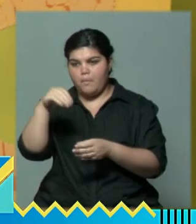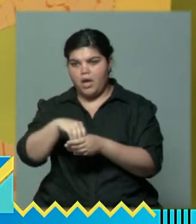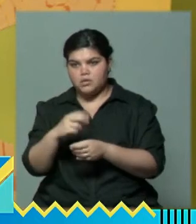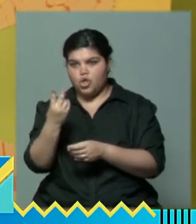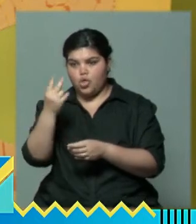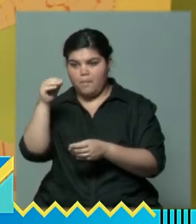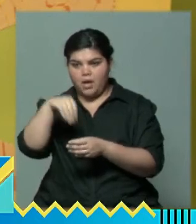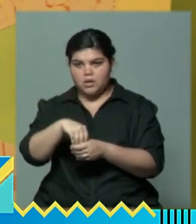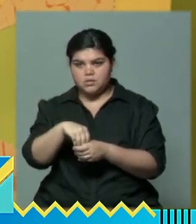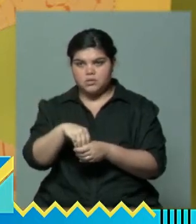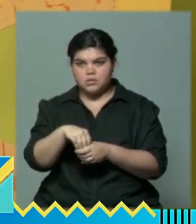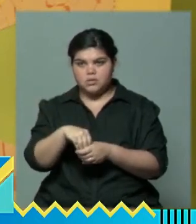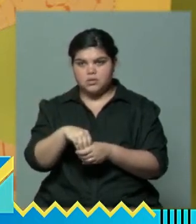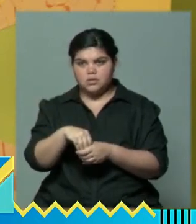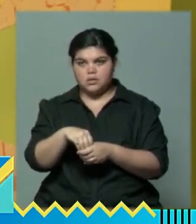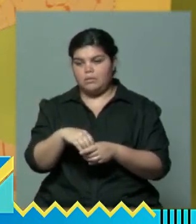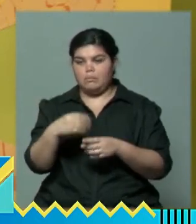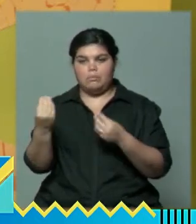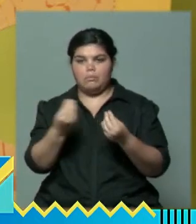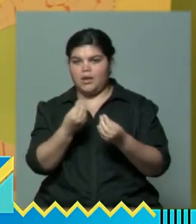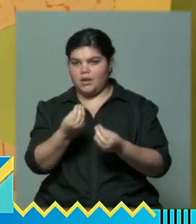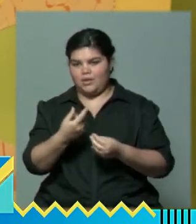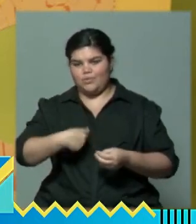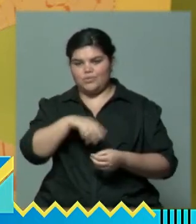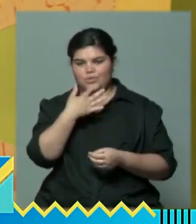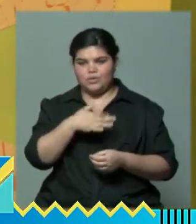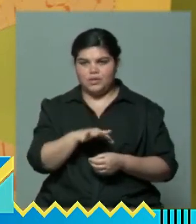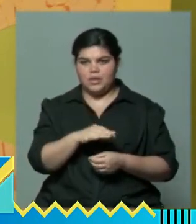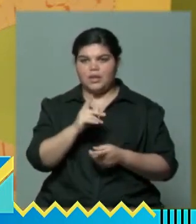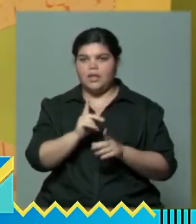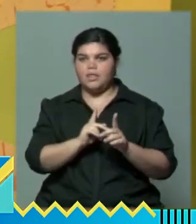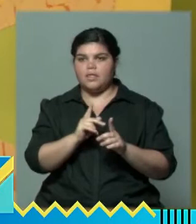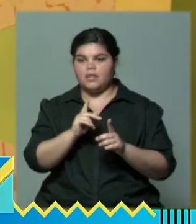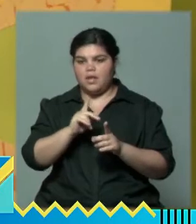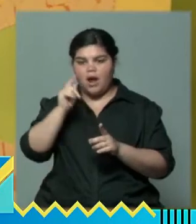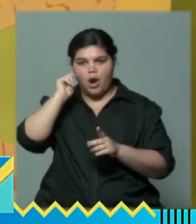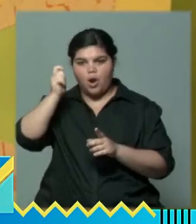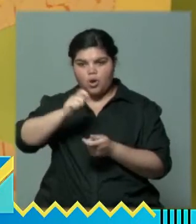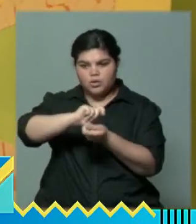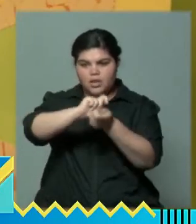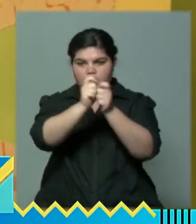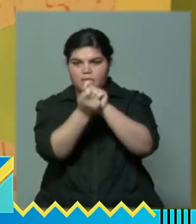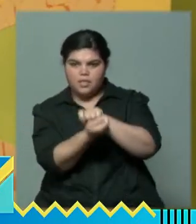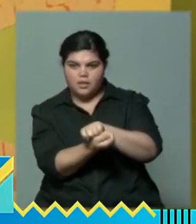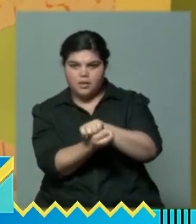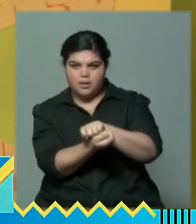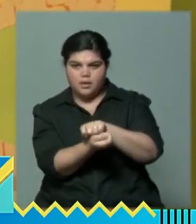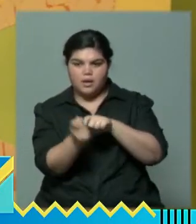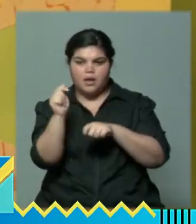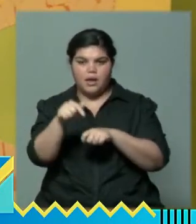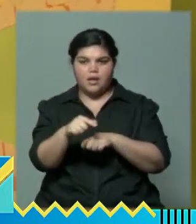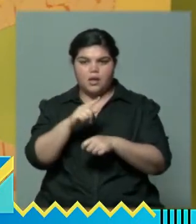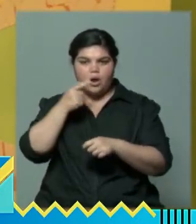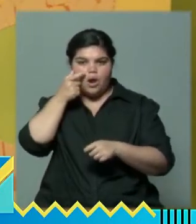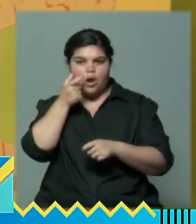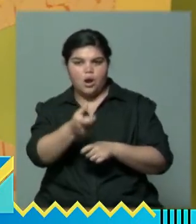para, entendemos nosotros, revertir la composición política de la Corte y que pueda asumir el control